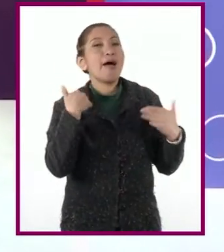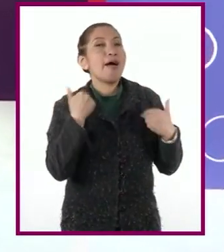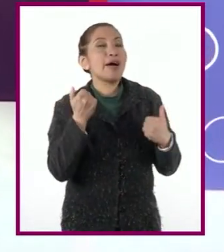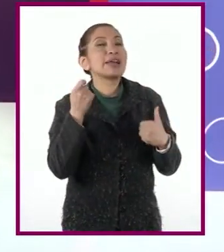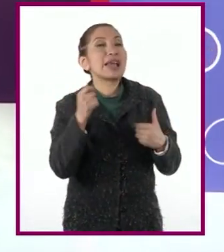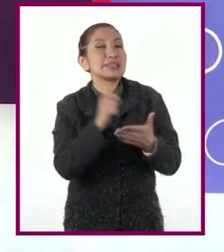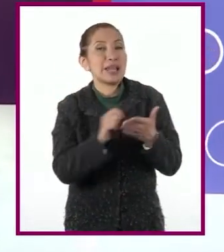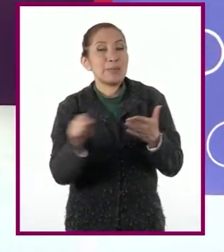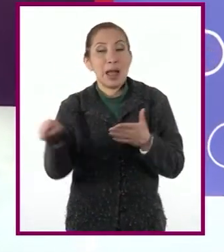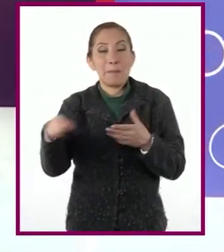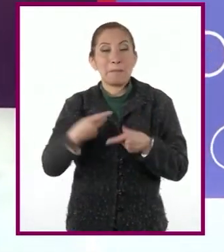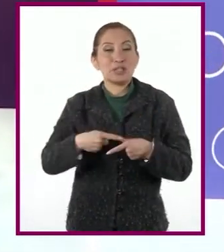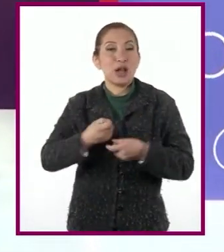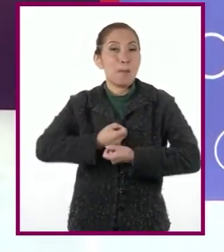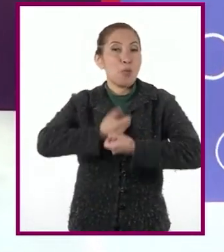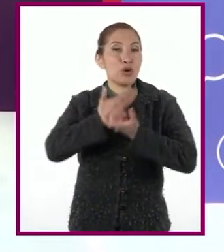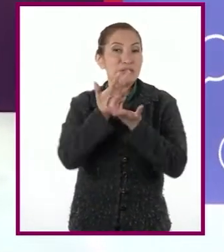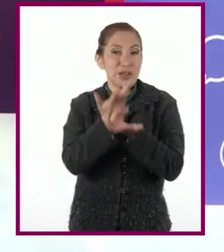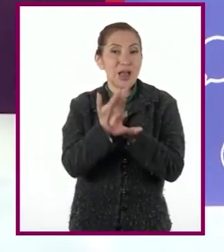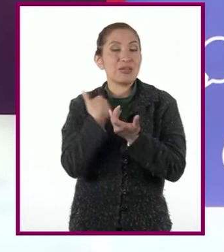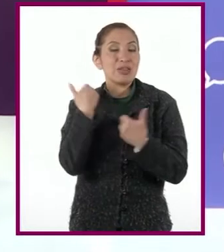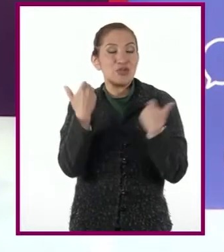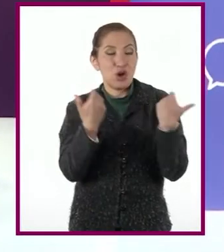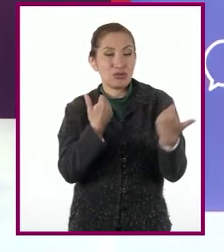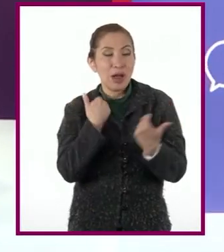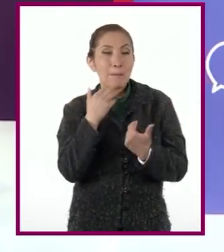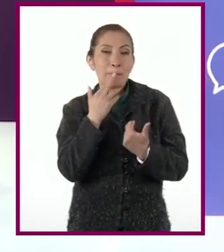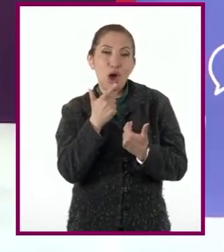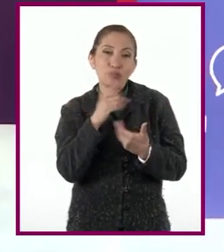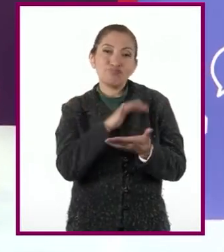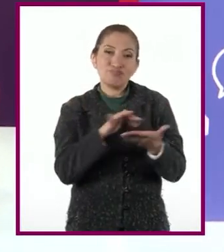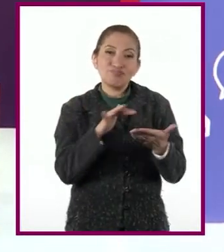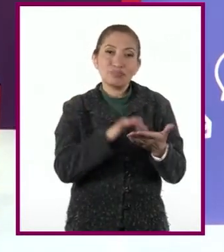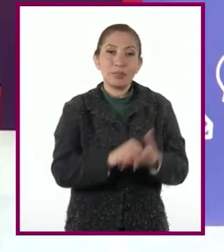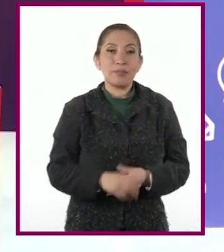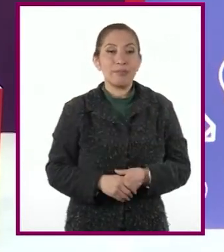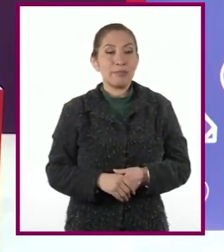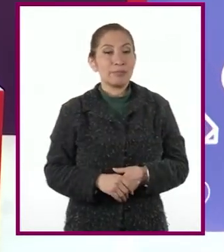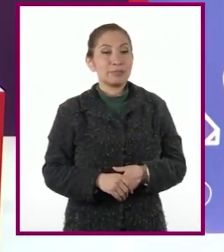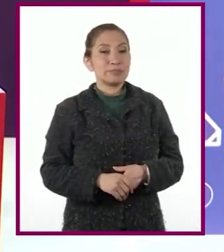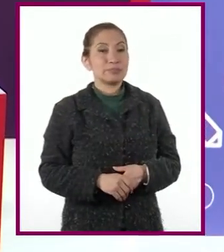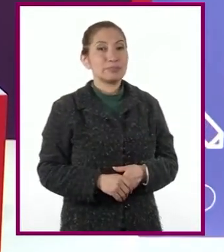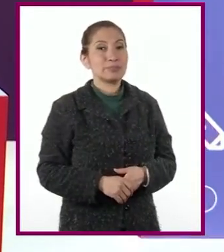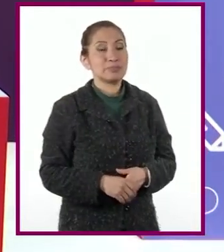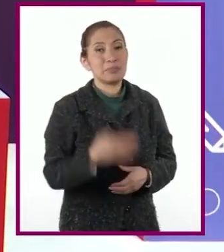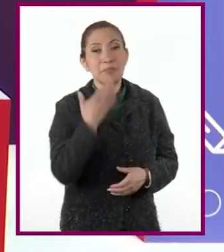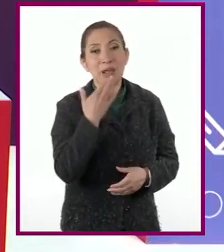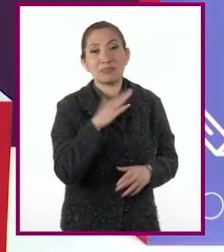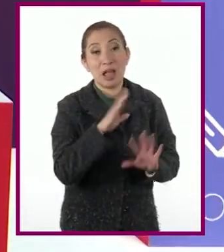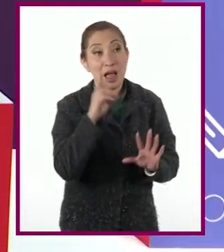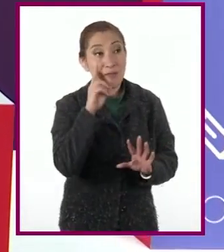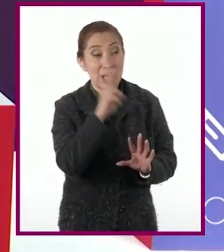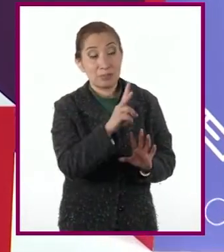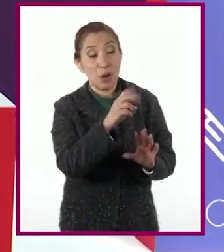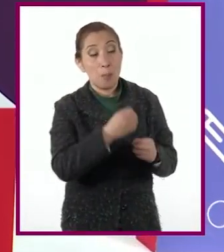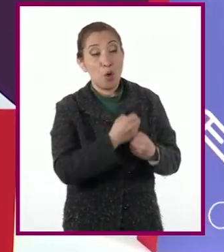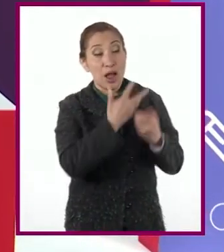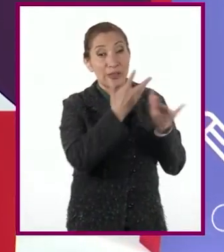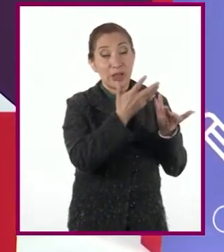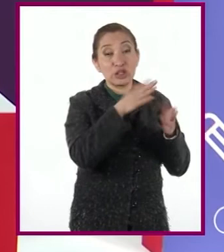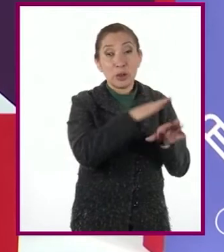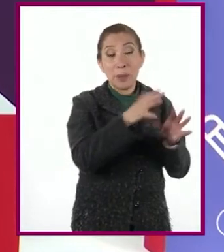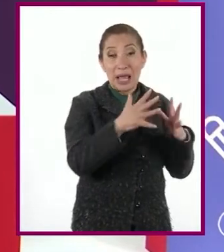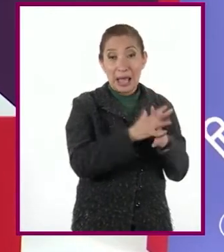comprender lo que escriben los poetas y así disfrutar más de la lectura. Y bueno, hemos visto poemas sobre